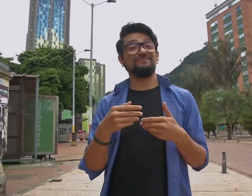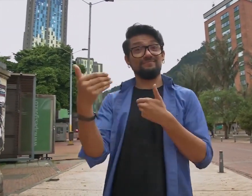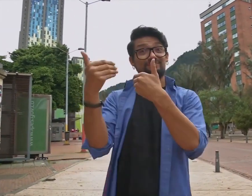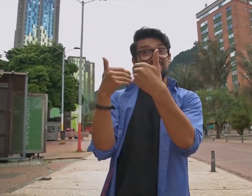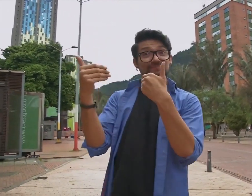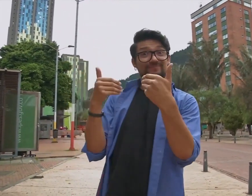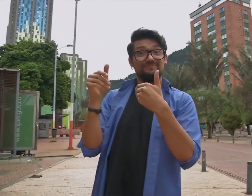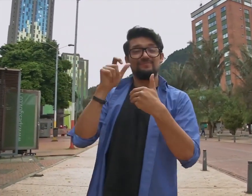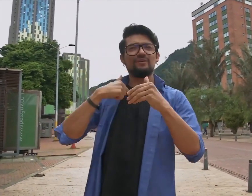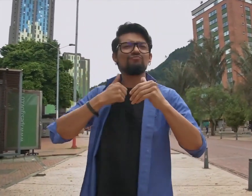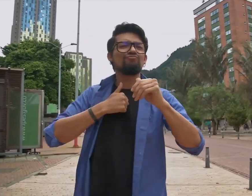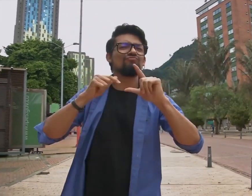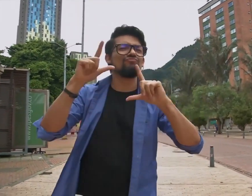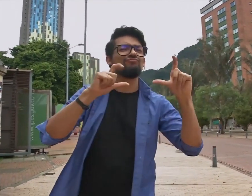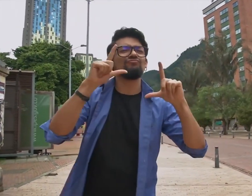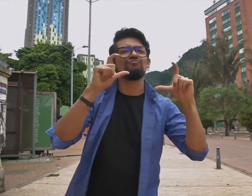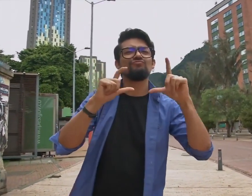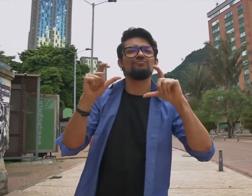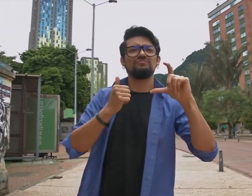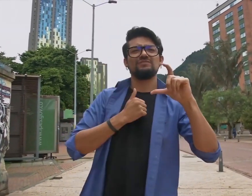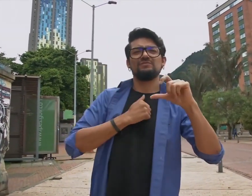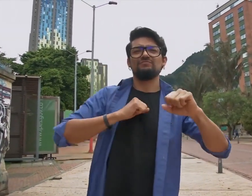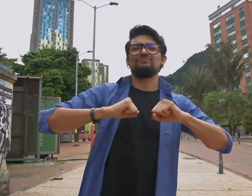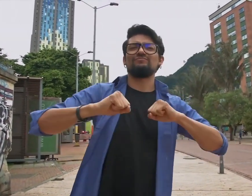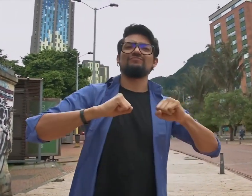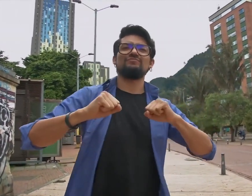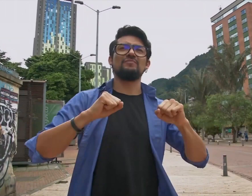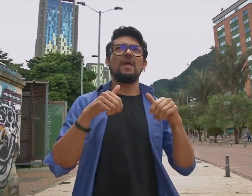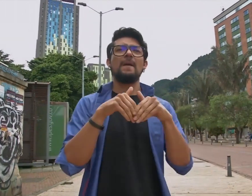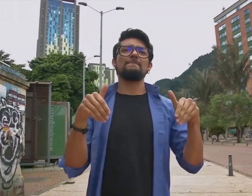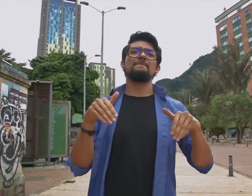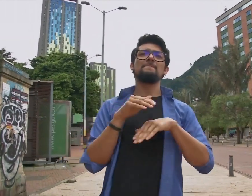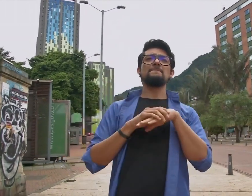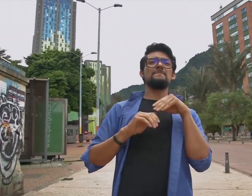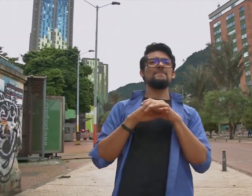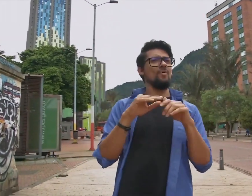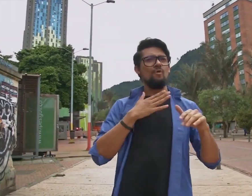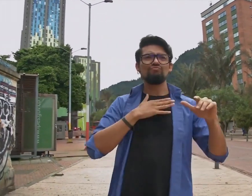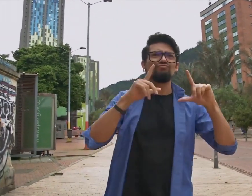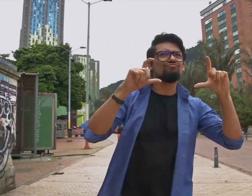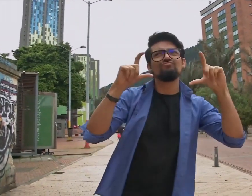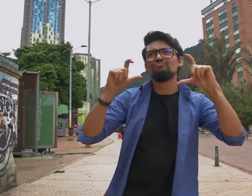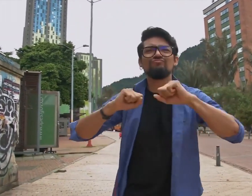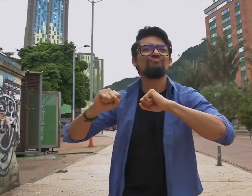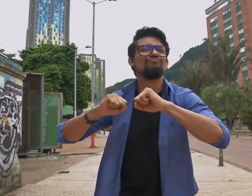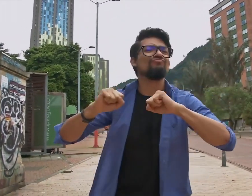7. Dar siempre el mayor valor agregado que puedas a tu cliente.